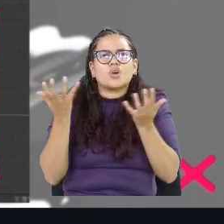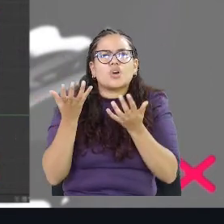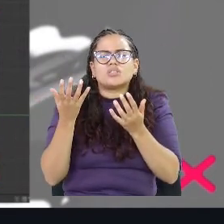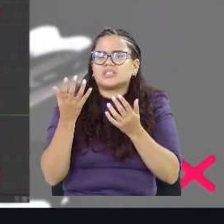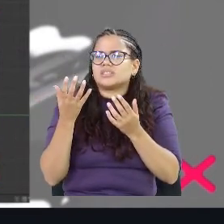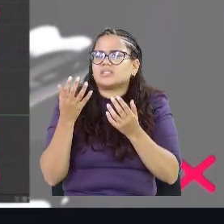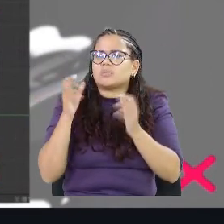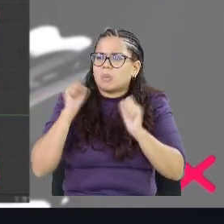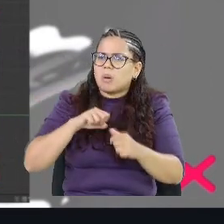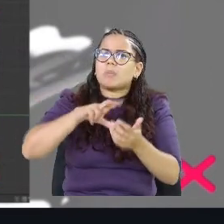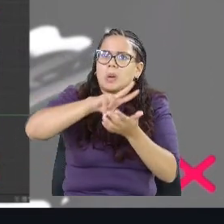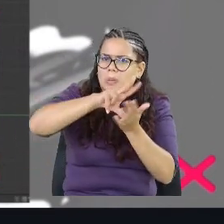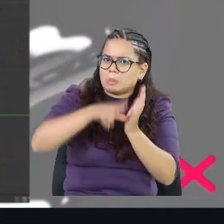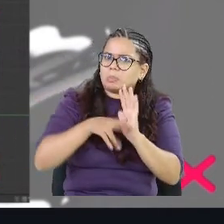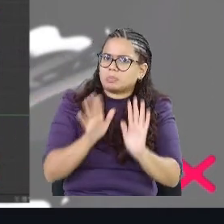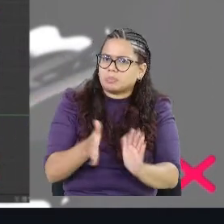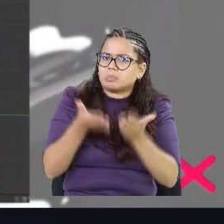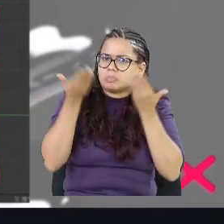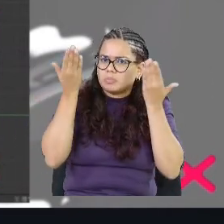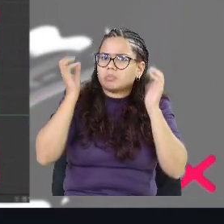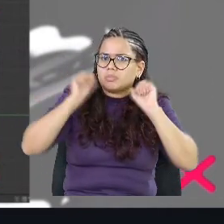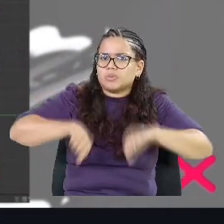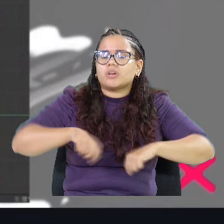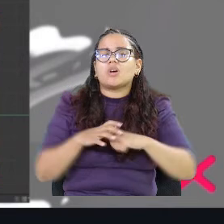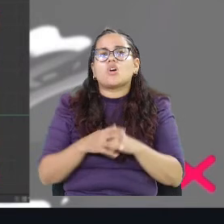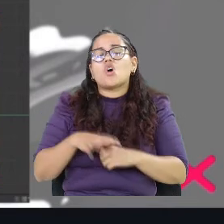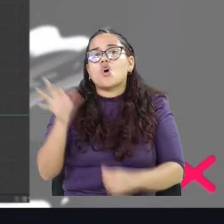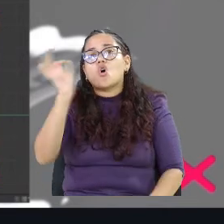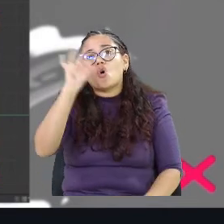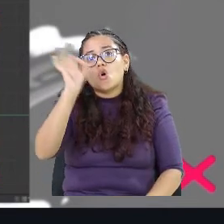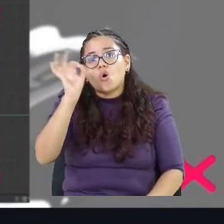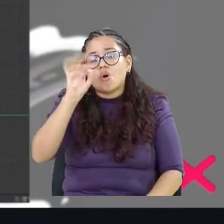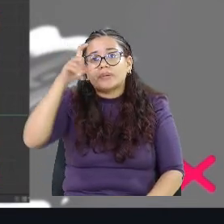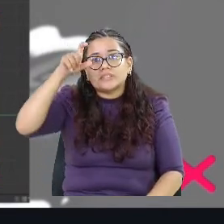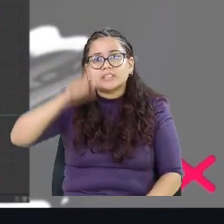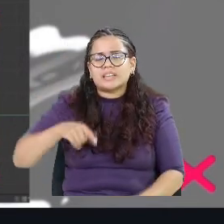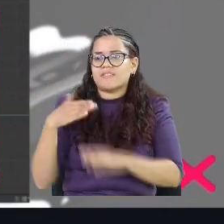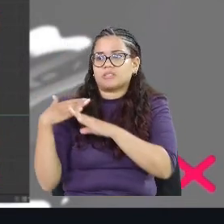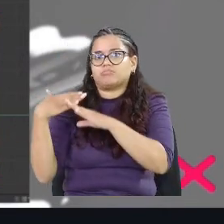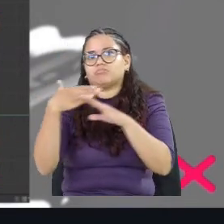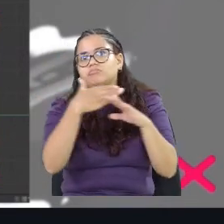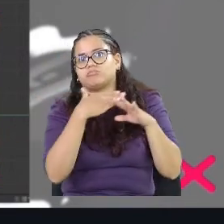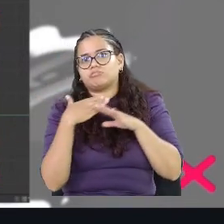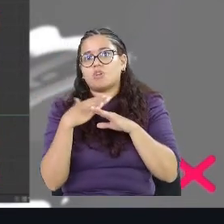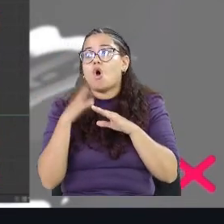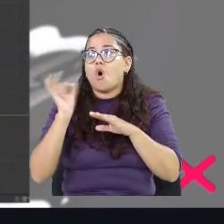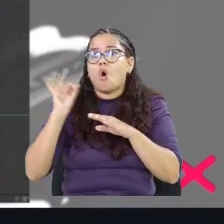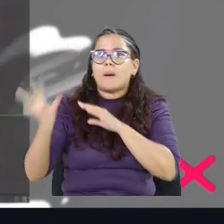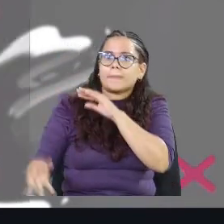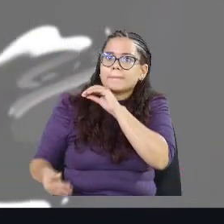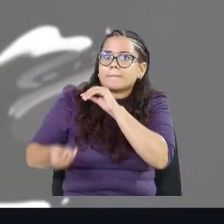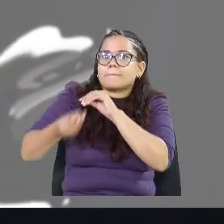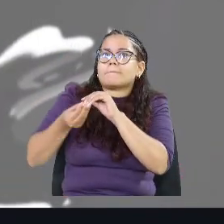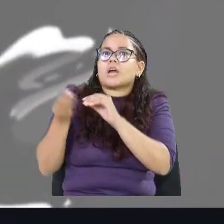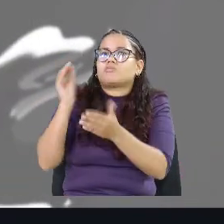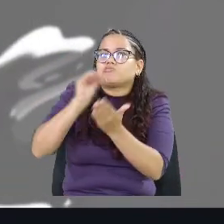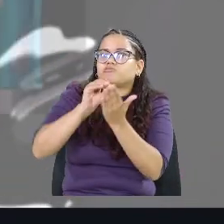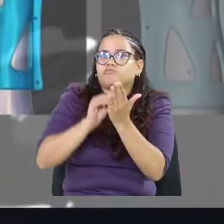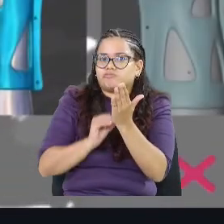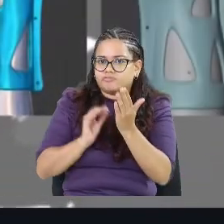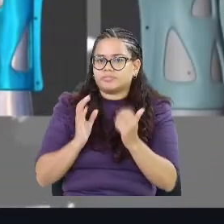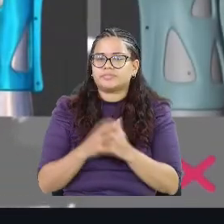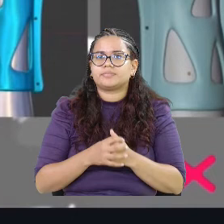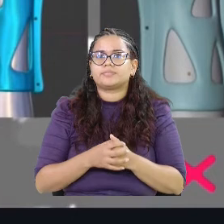con geometría o si hay que evitarlos o adicionar más material.